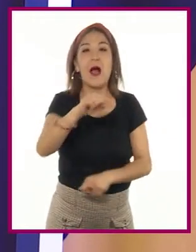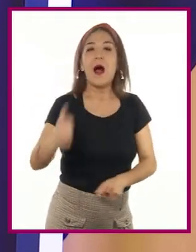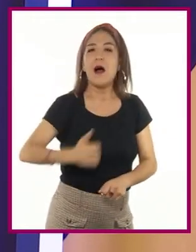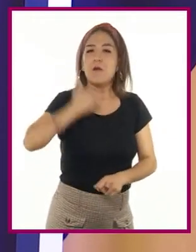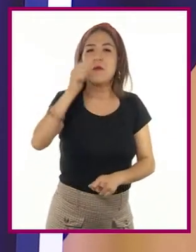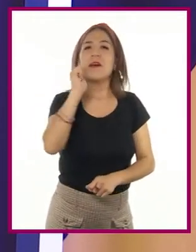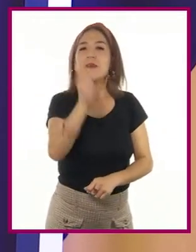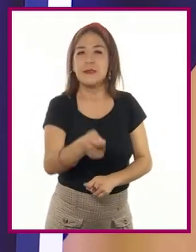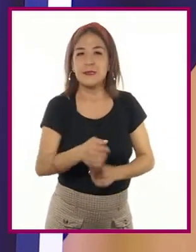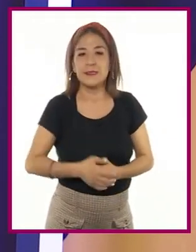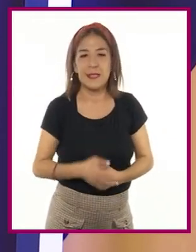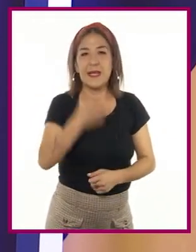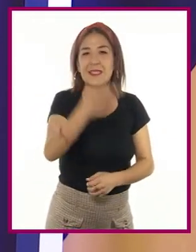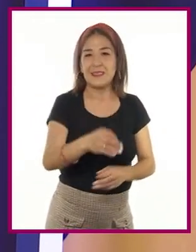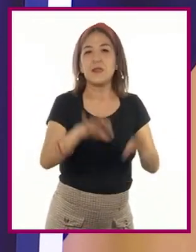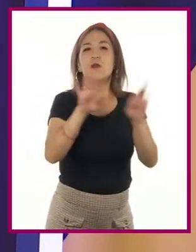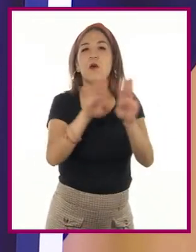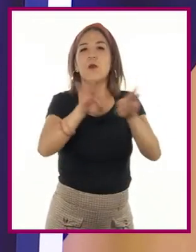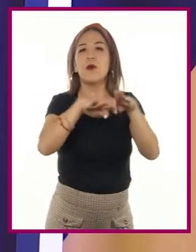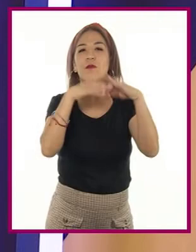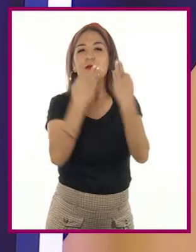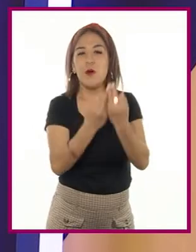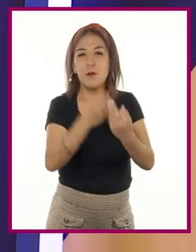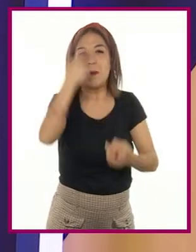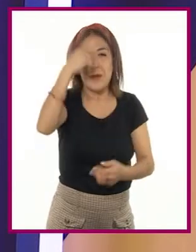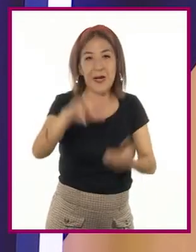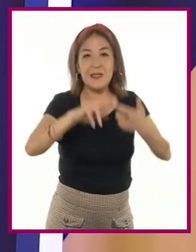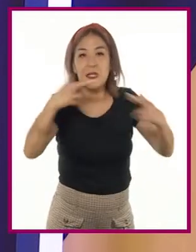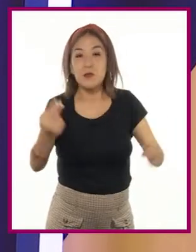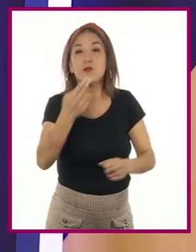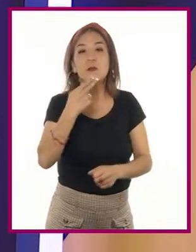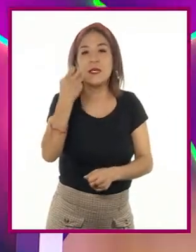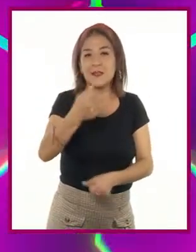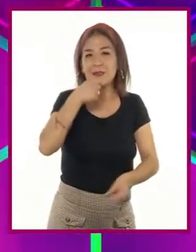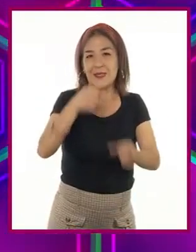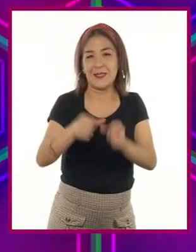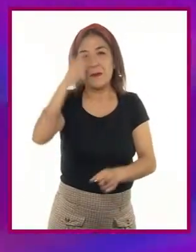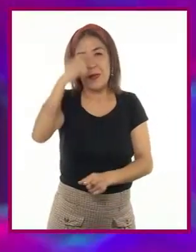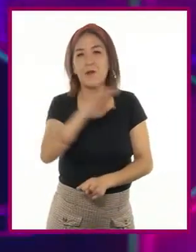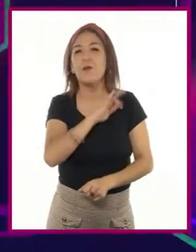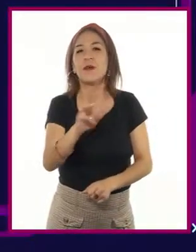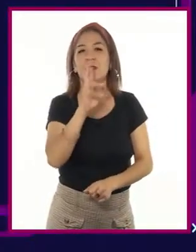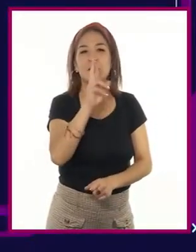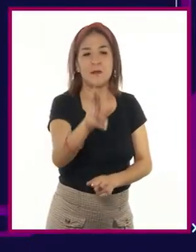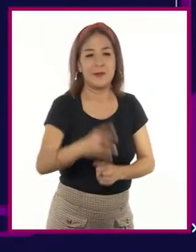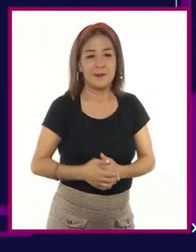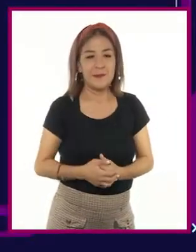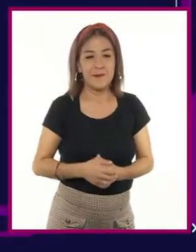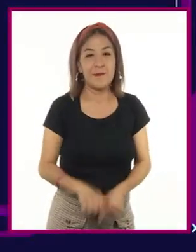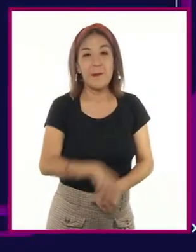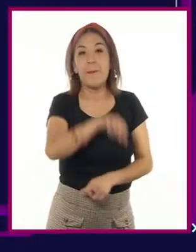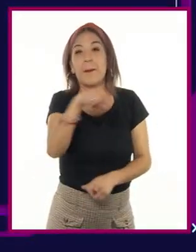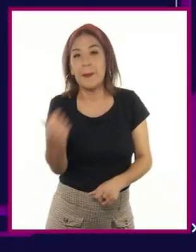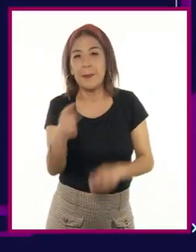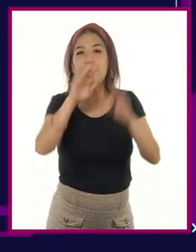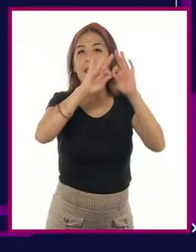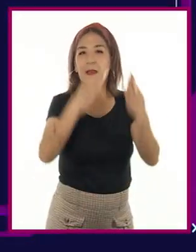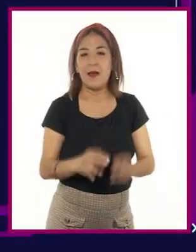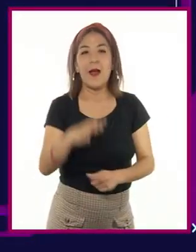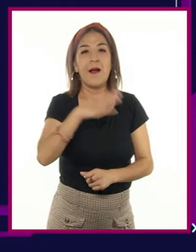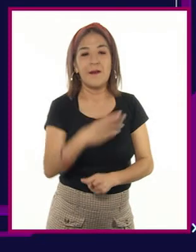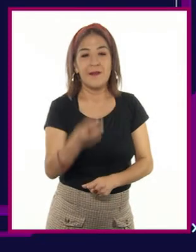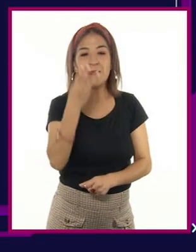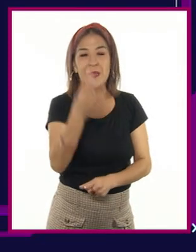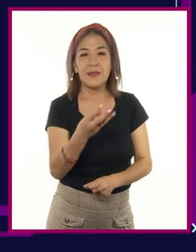entonces este tipo de relación y el uso de la incógnita para resolverlo en la siguiente figura se tienen tres